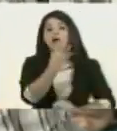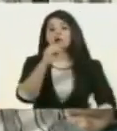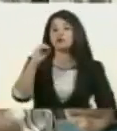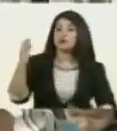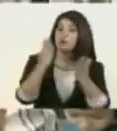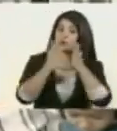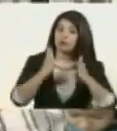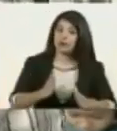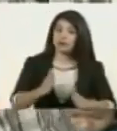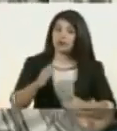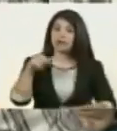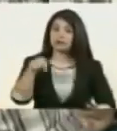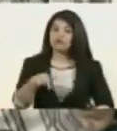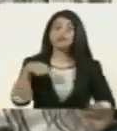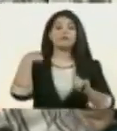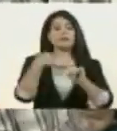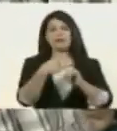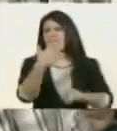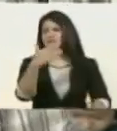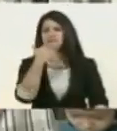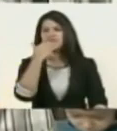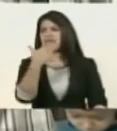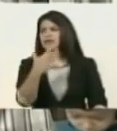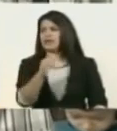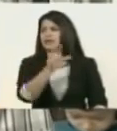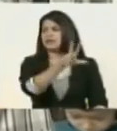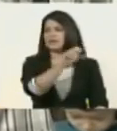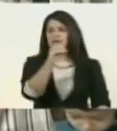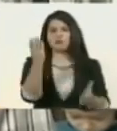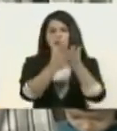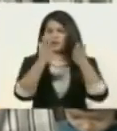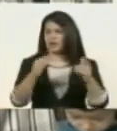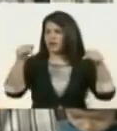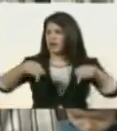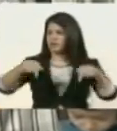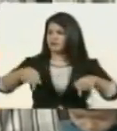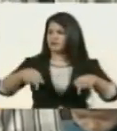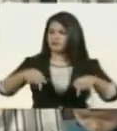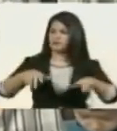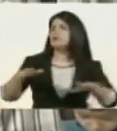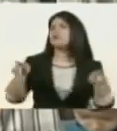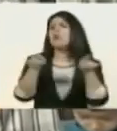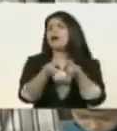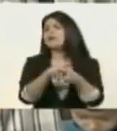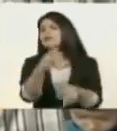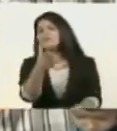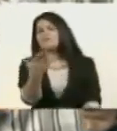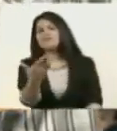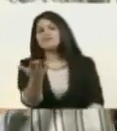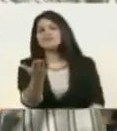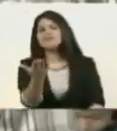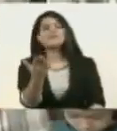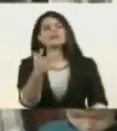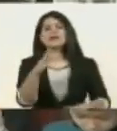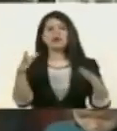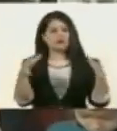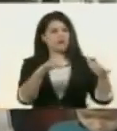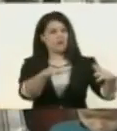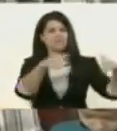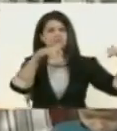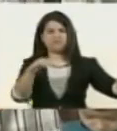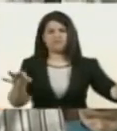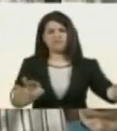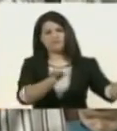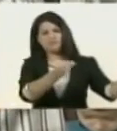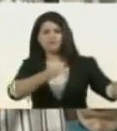acá y más de 300 estudiantes que tenemos acá como el núcleo de orquestas,